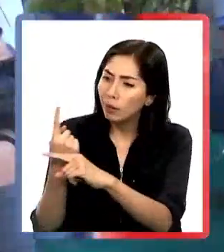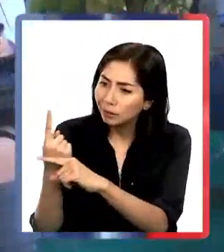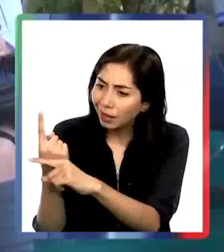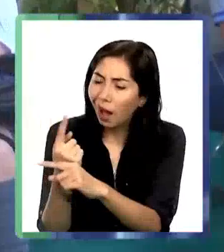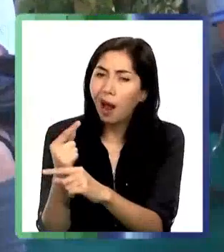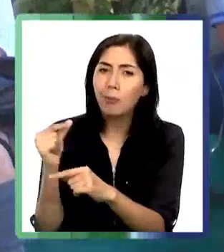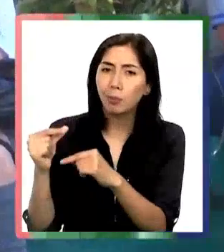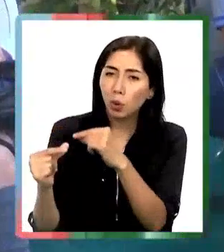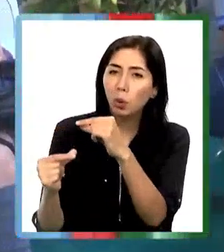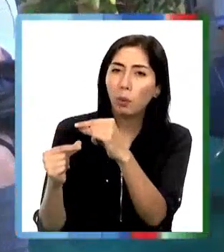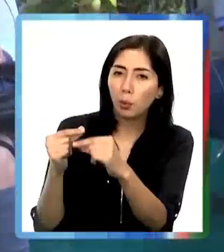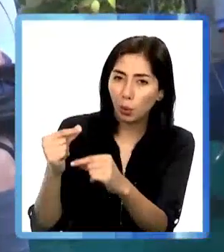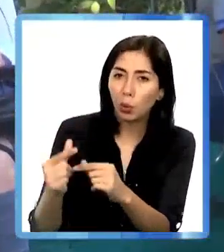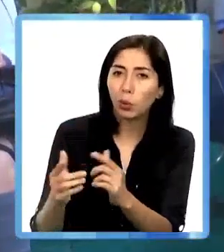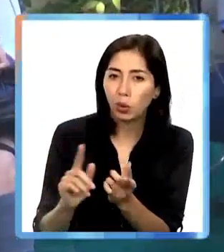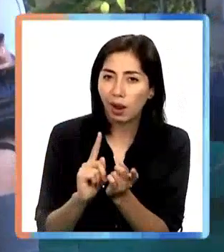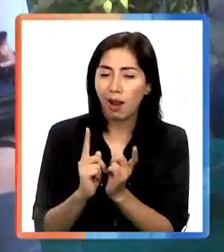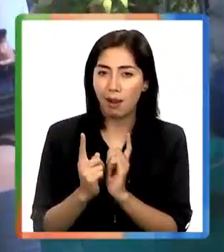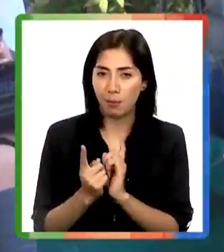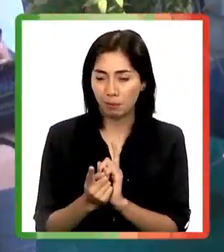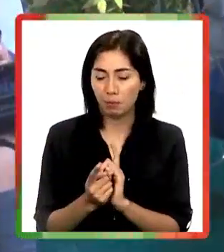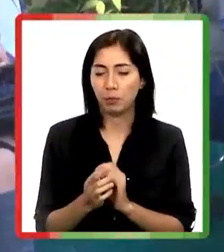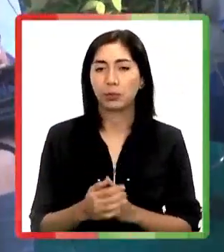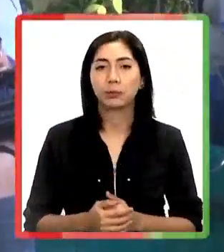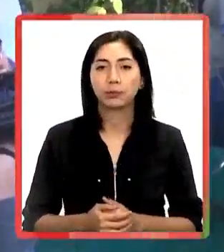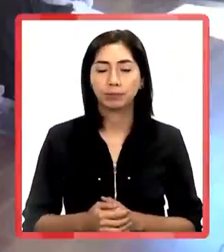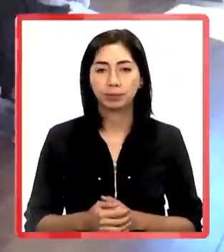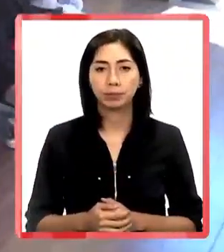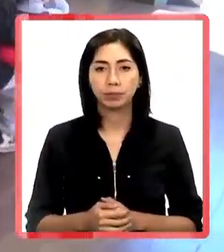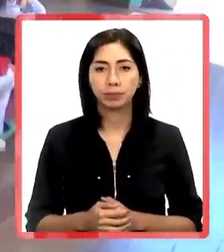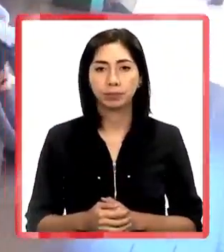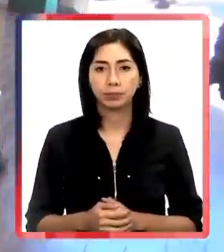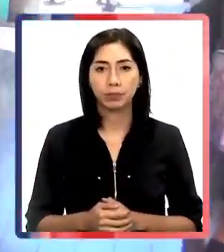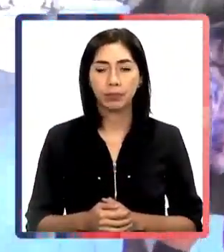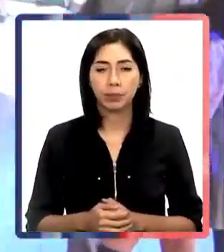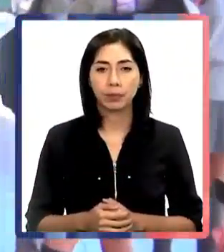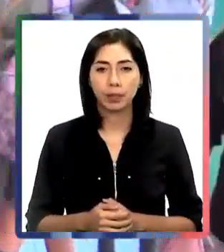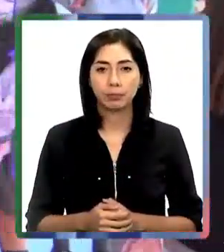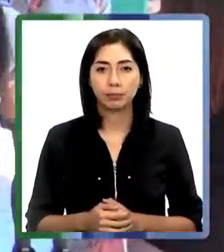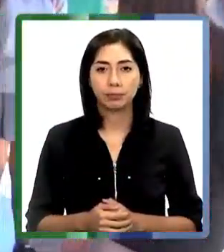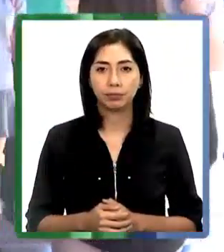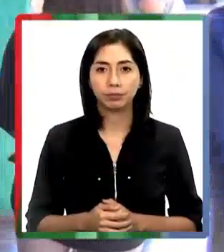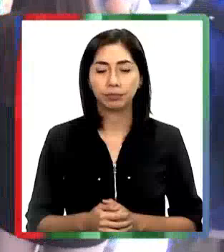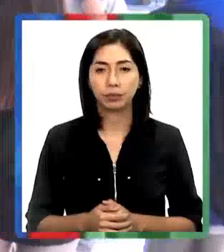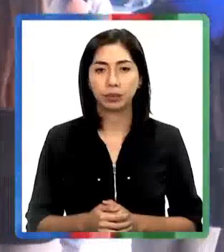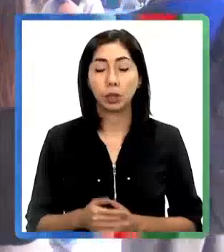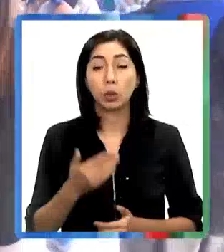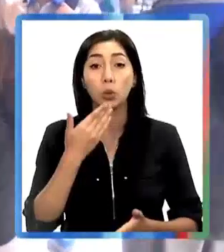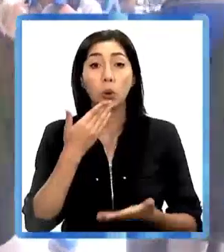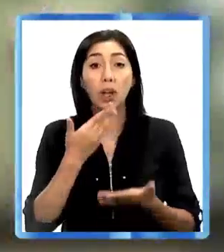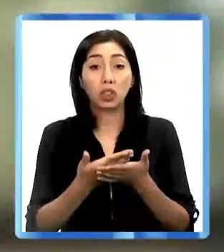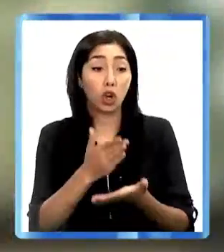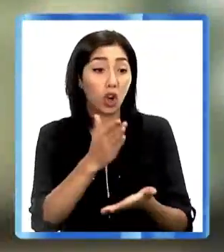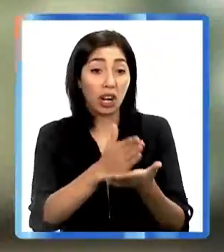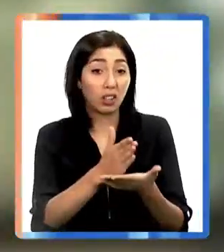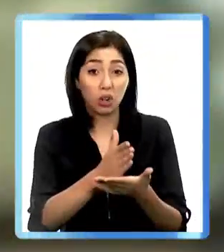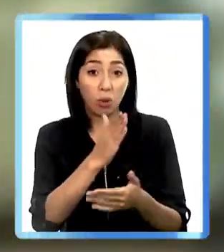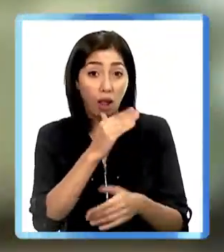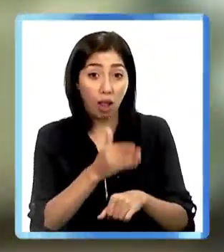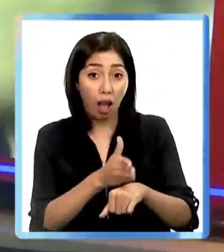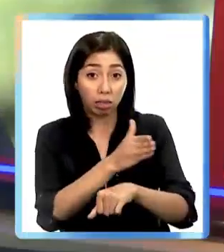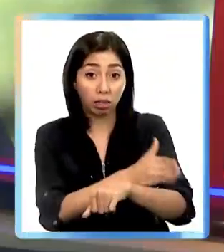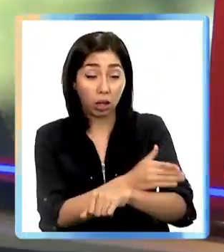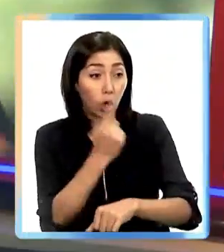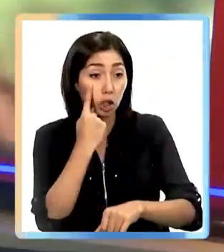sean progresivos. Si es que el colegio no tiene una actividad como esta de reconocimiento de